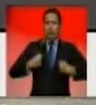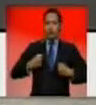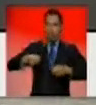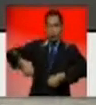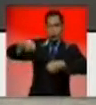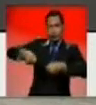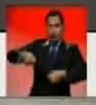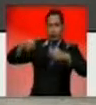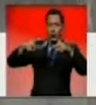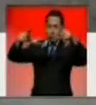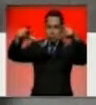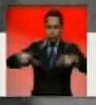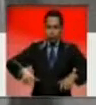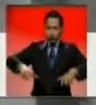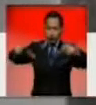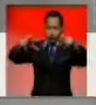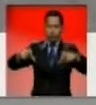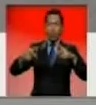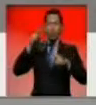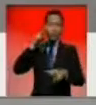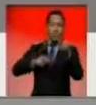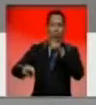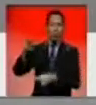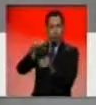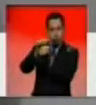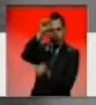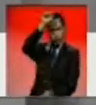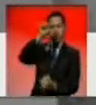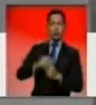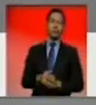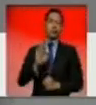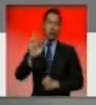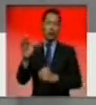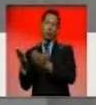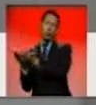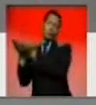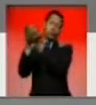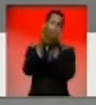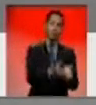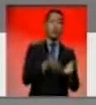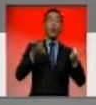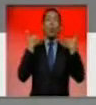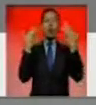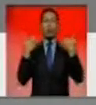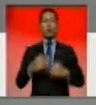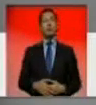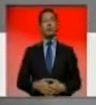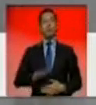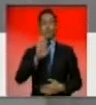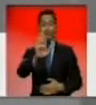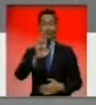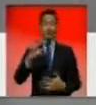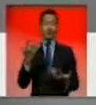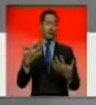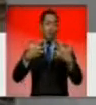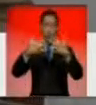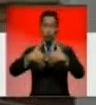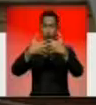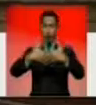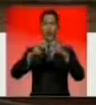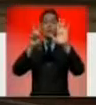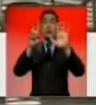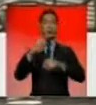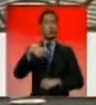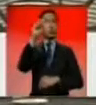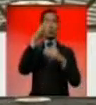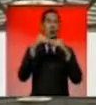los puertos de contención y terminal portuario de Guayaquil. Las máquinas, valoradas en más de 7 millones de dólares, fueron